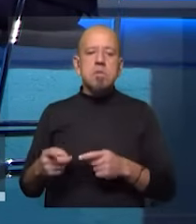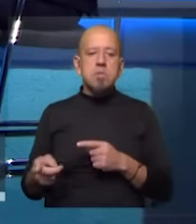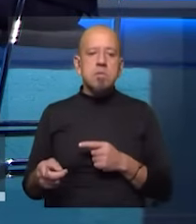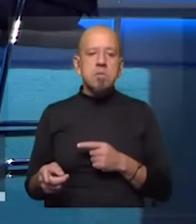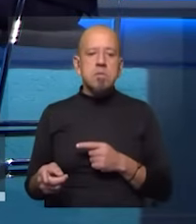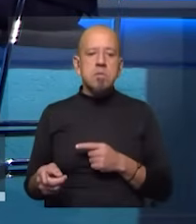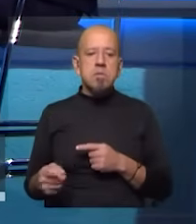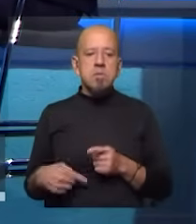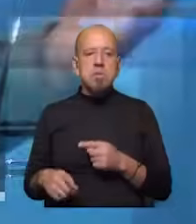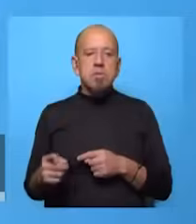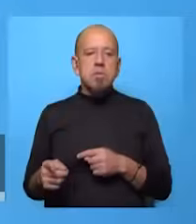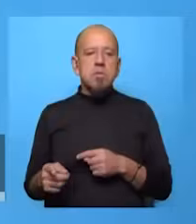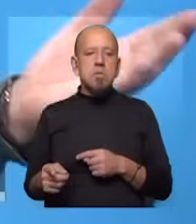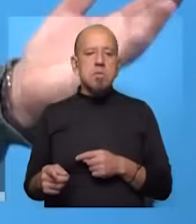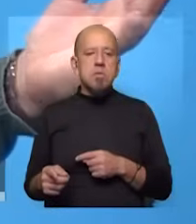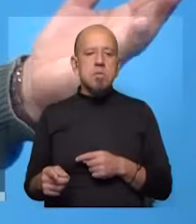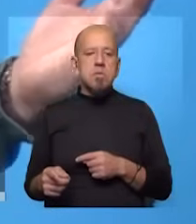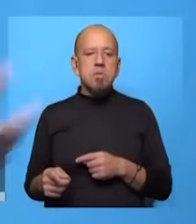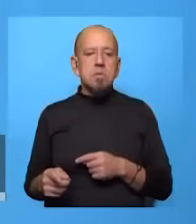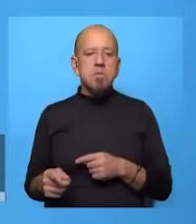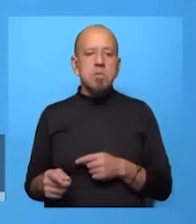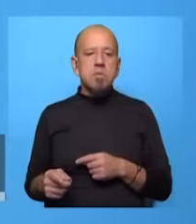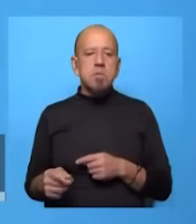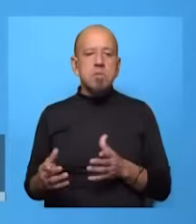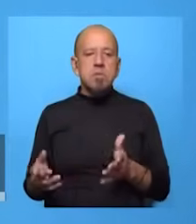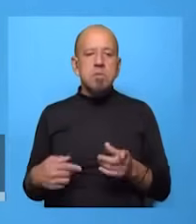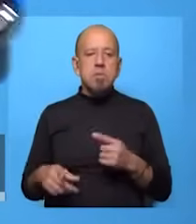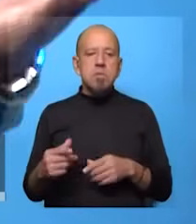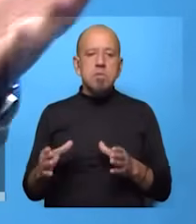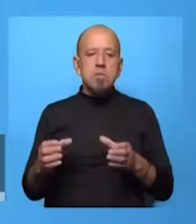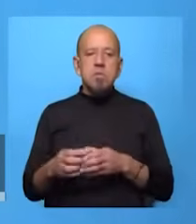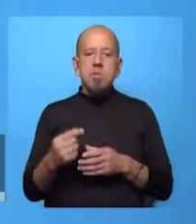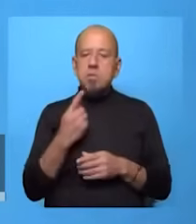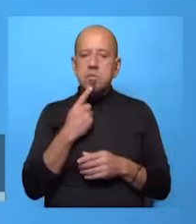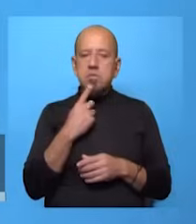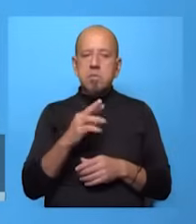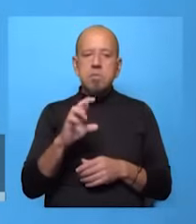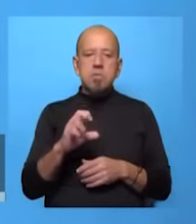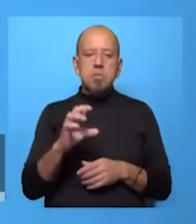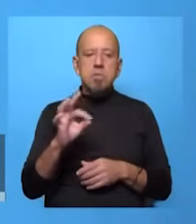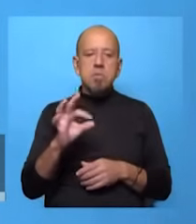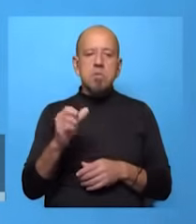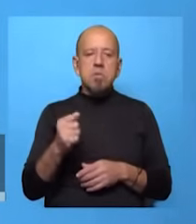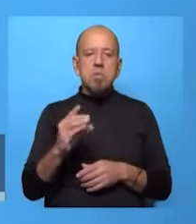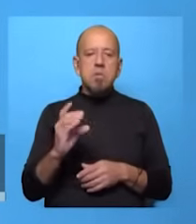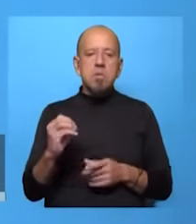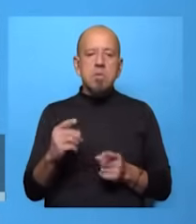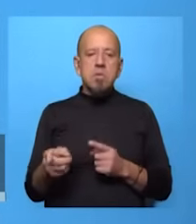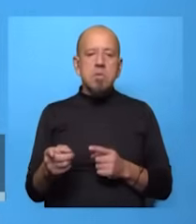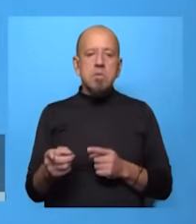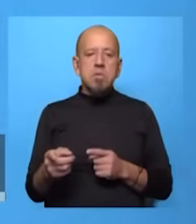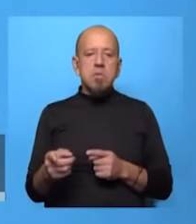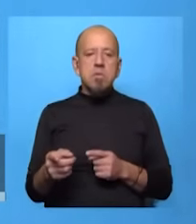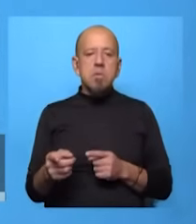históricamente se fue el partido rosado no es el partido rosado no es la coalición le ponen republicana y no sé cuántas cosas más es el partido